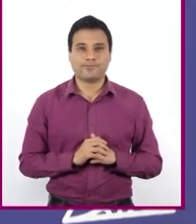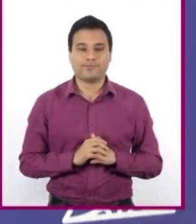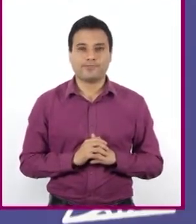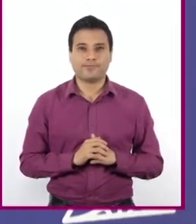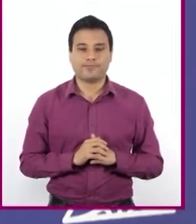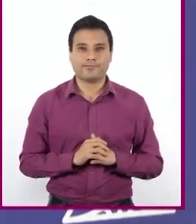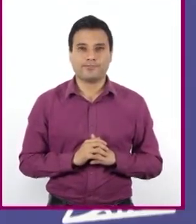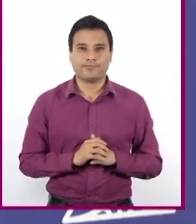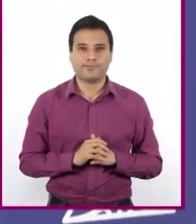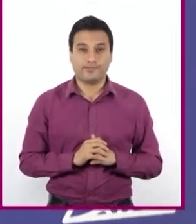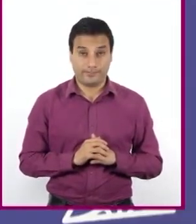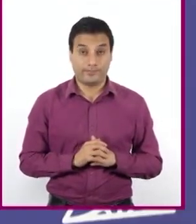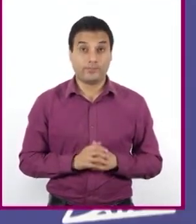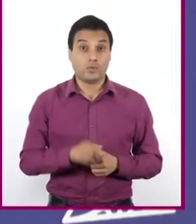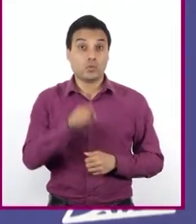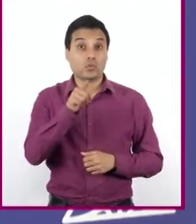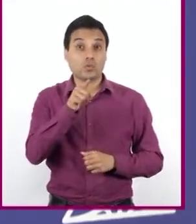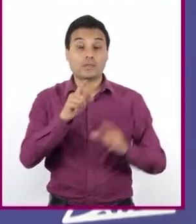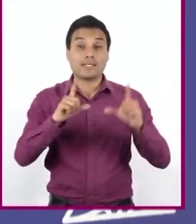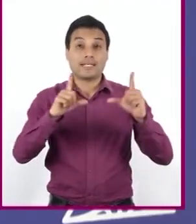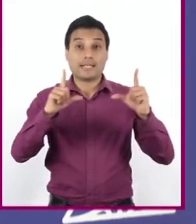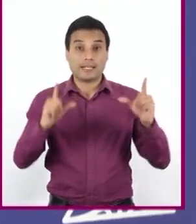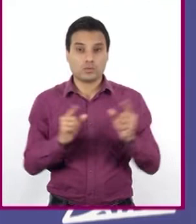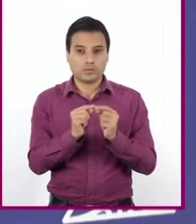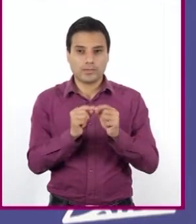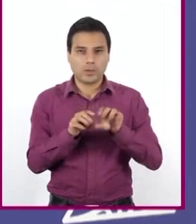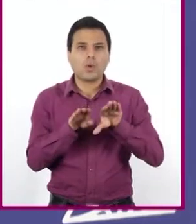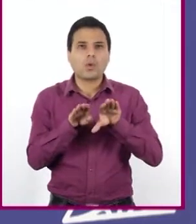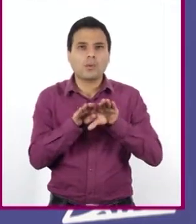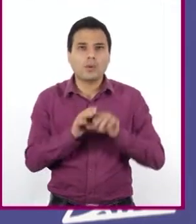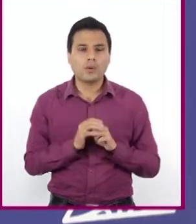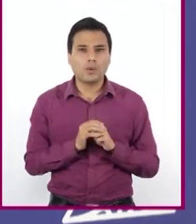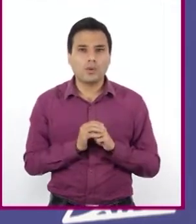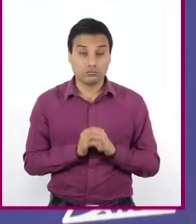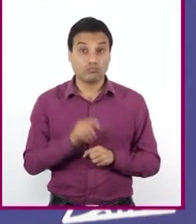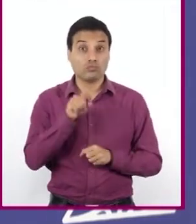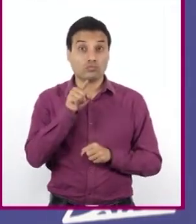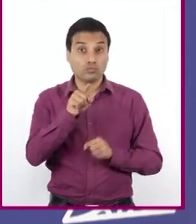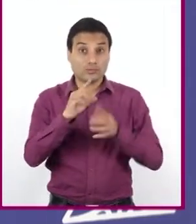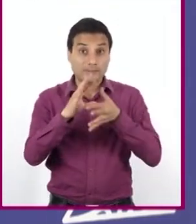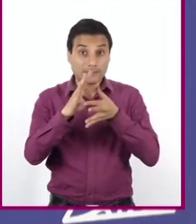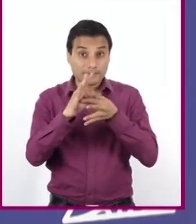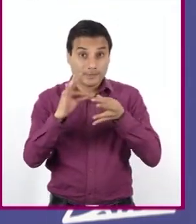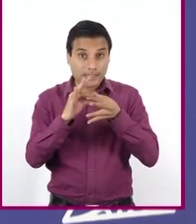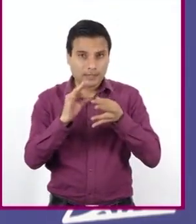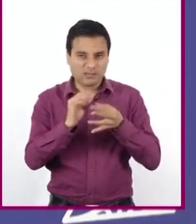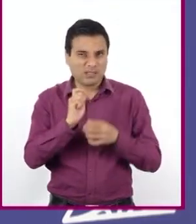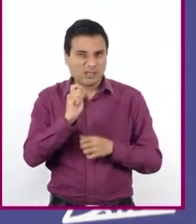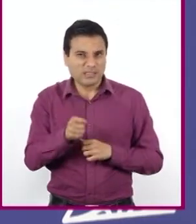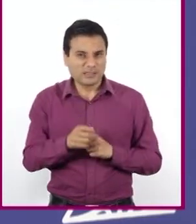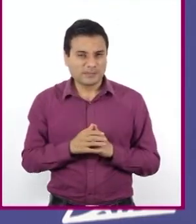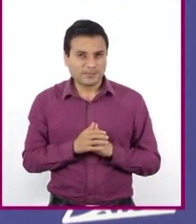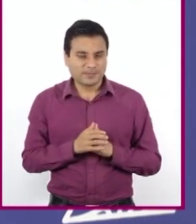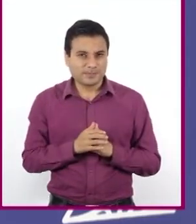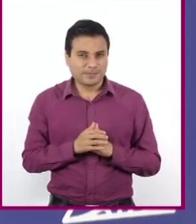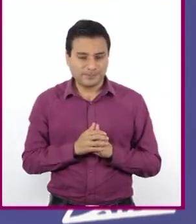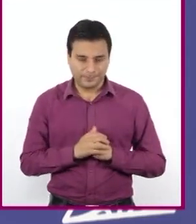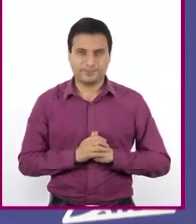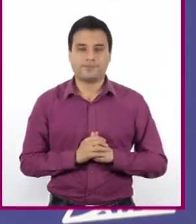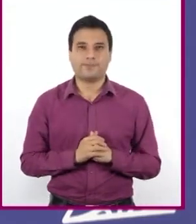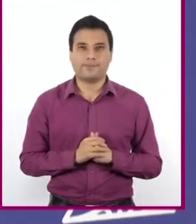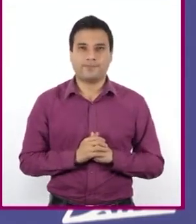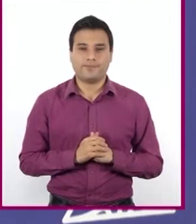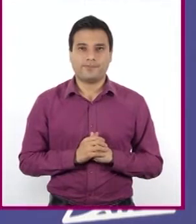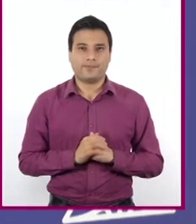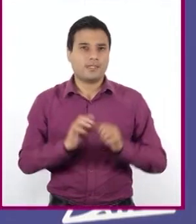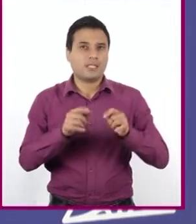Para hacer la reseña o resumen, debe considerar en sus explicaciones lo siguiente: basarse en la crónica de